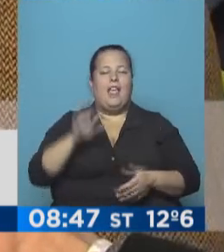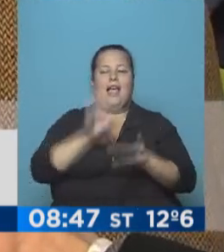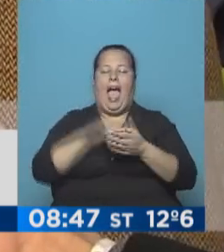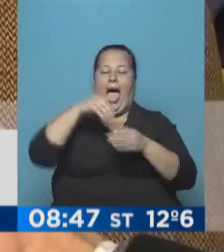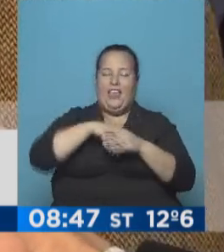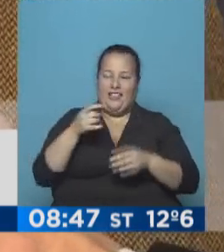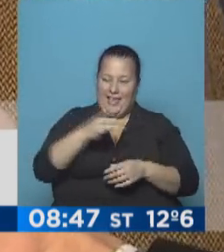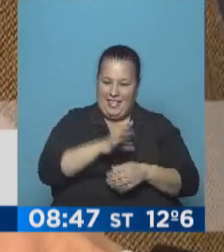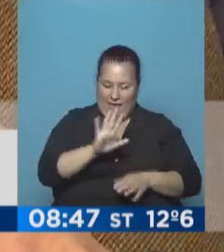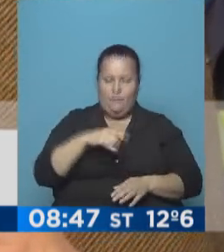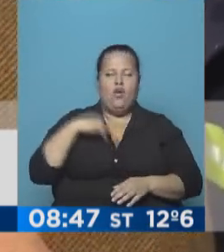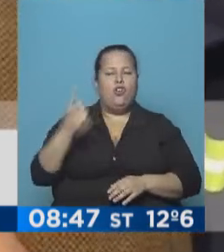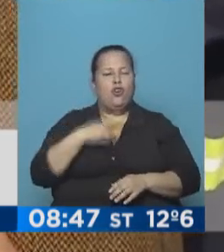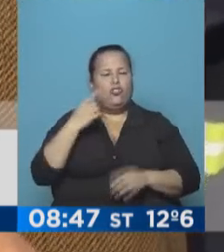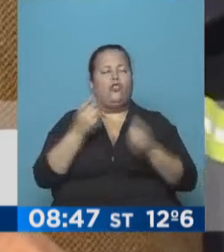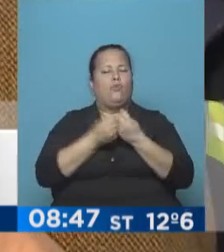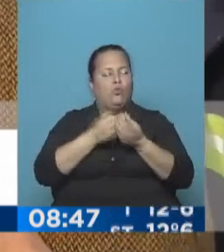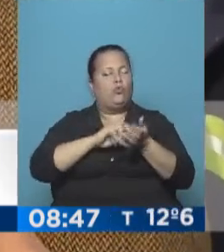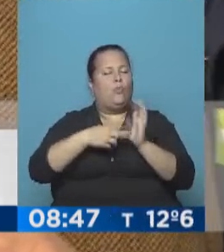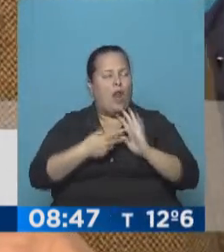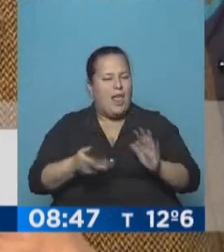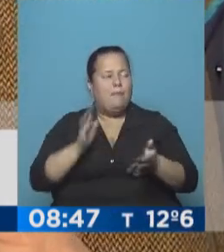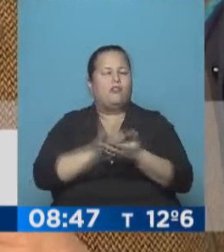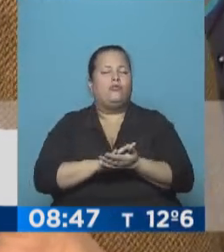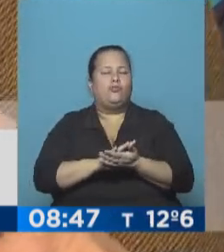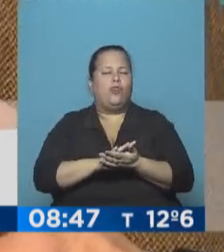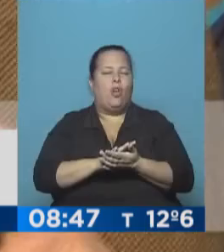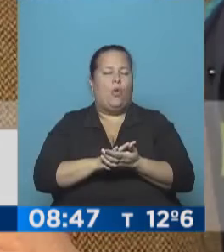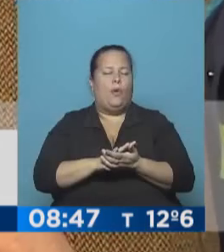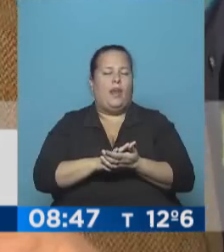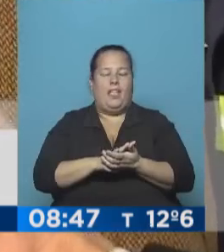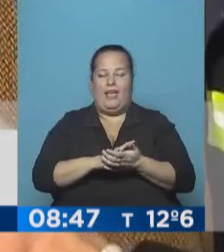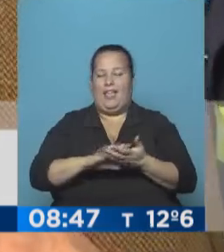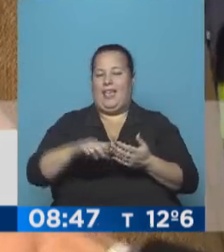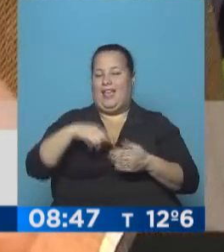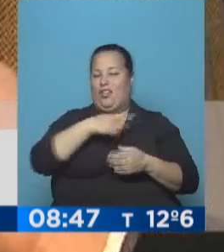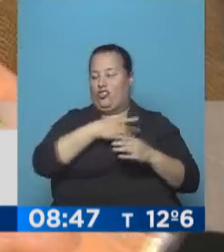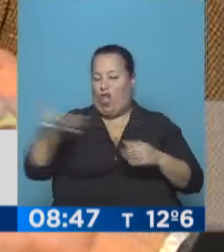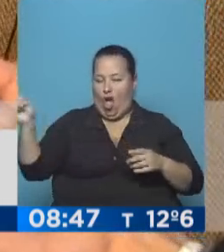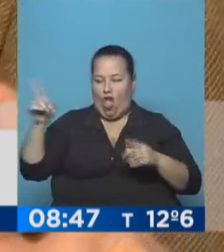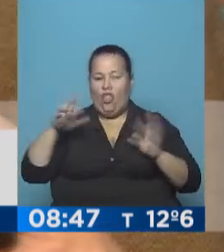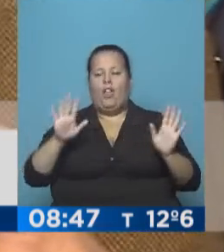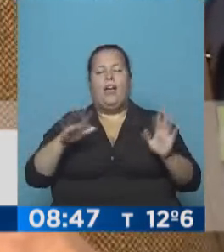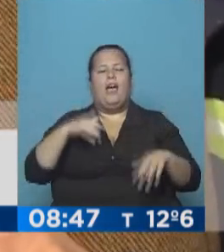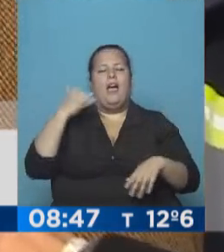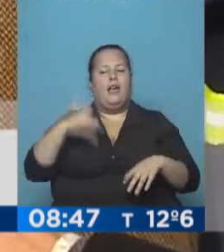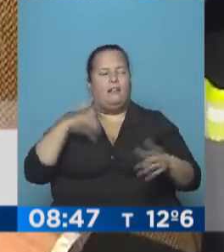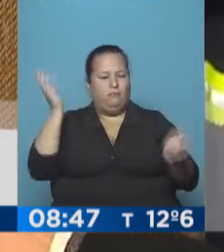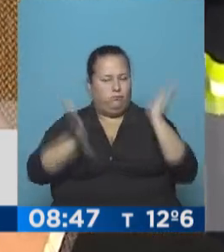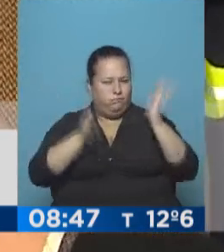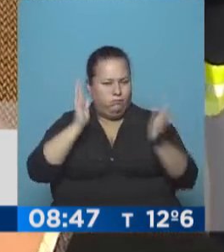tren. Miren, nosotros tenemos varias complicaciones a lo largo de toda la traza. Pero me permite,